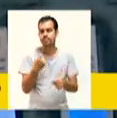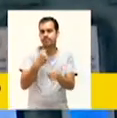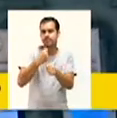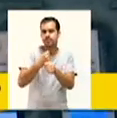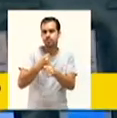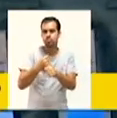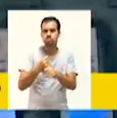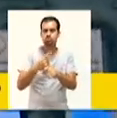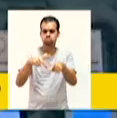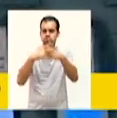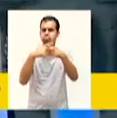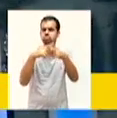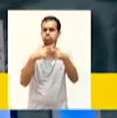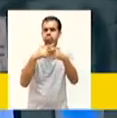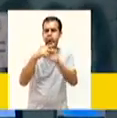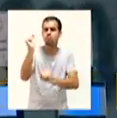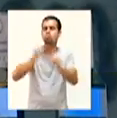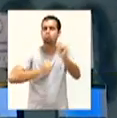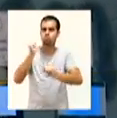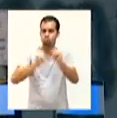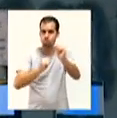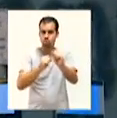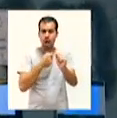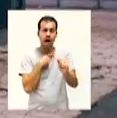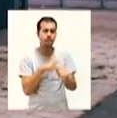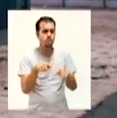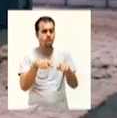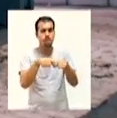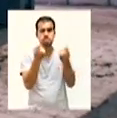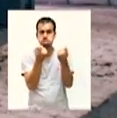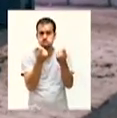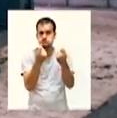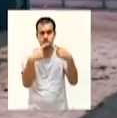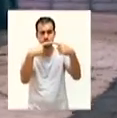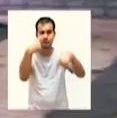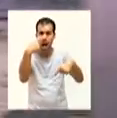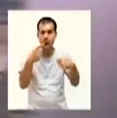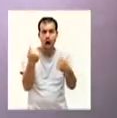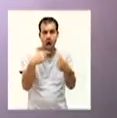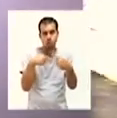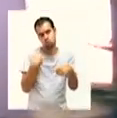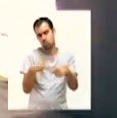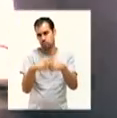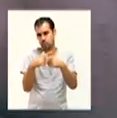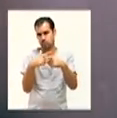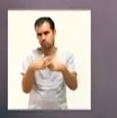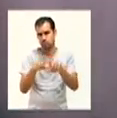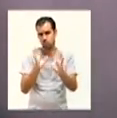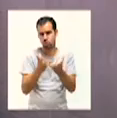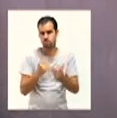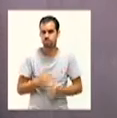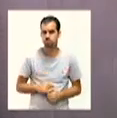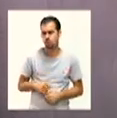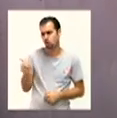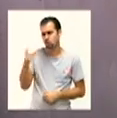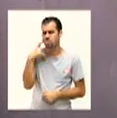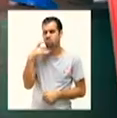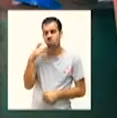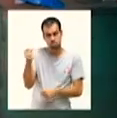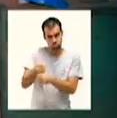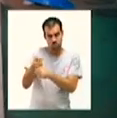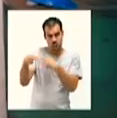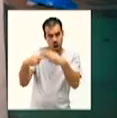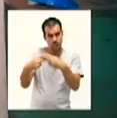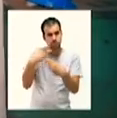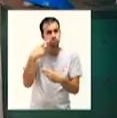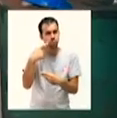y vamos resolviendo los problemas eléctricos que hay al momento. ¿Y qué importancia crees que tenga tu trabajo para esta empresa? Bueno, tiene gran